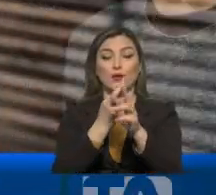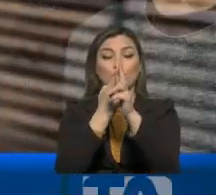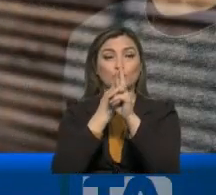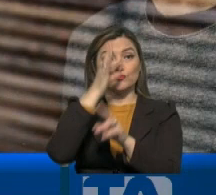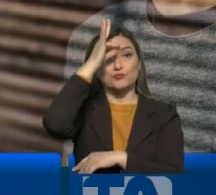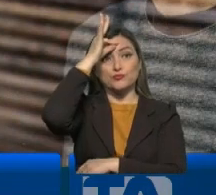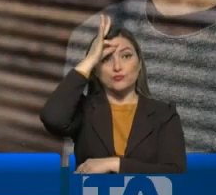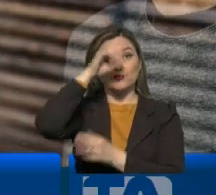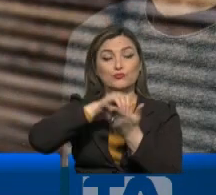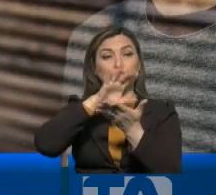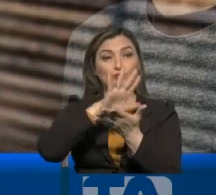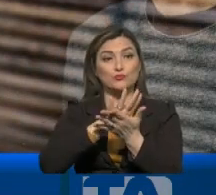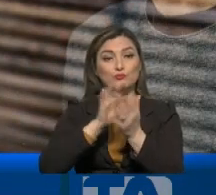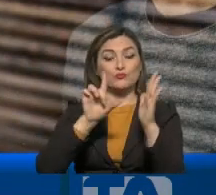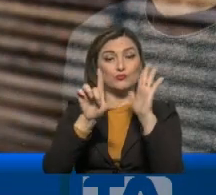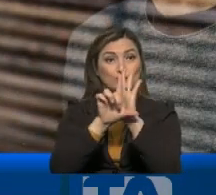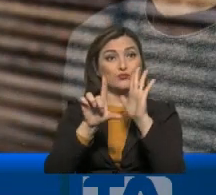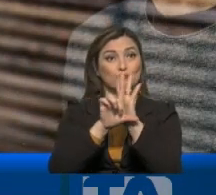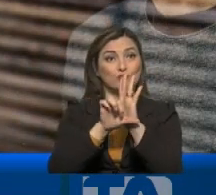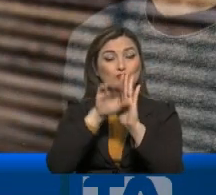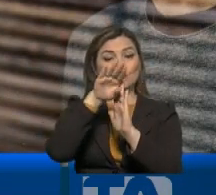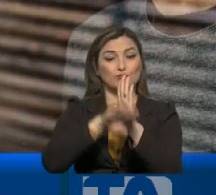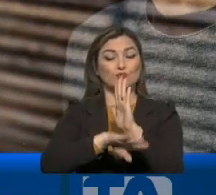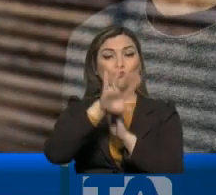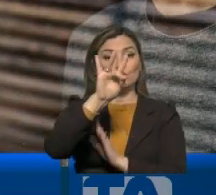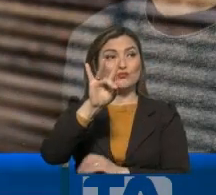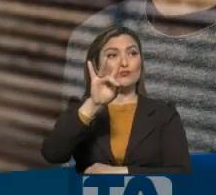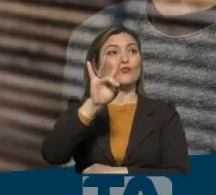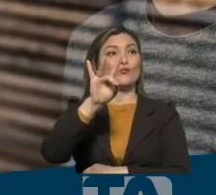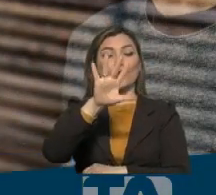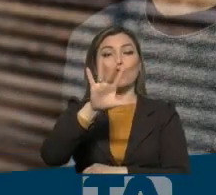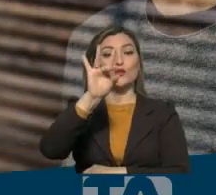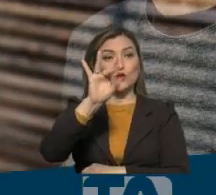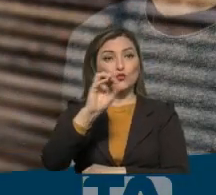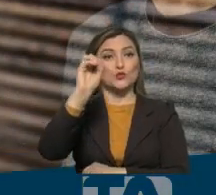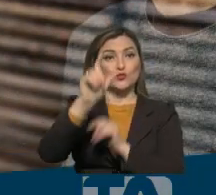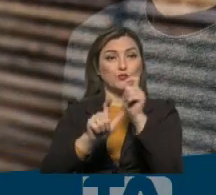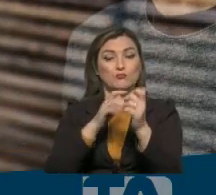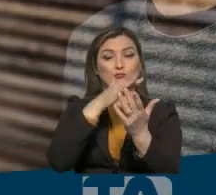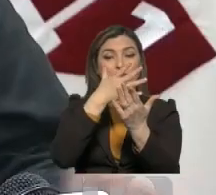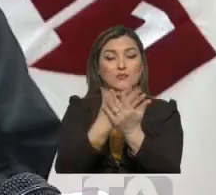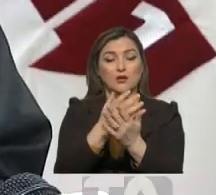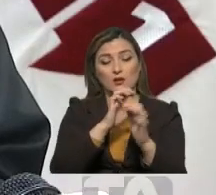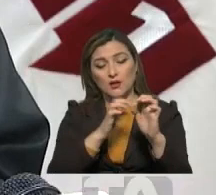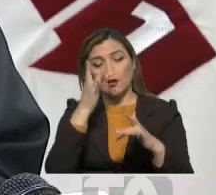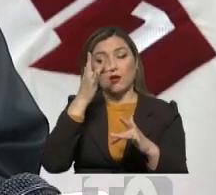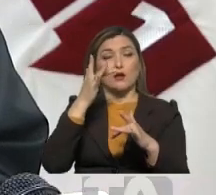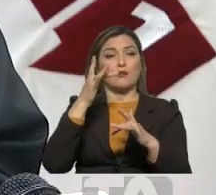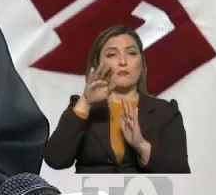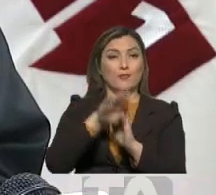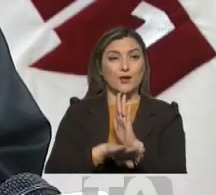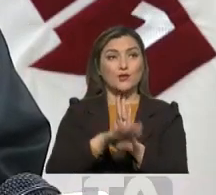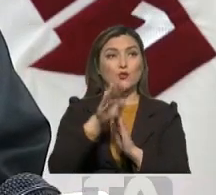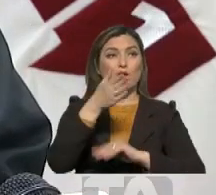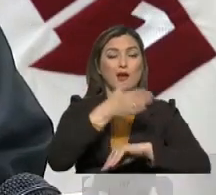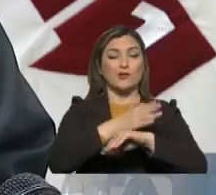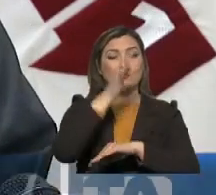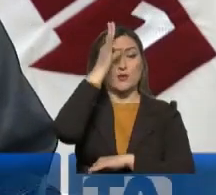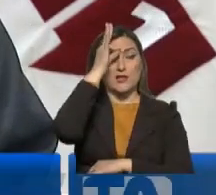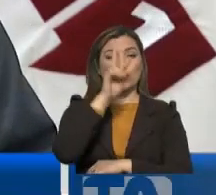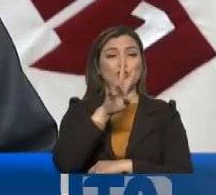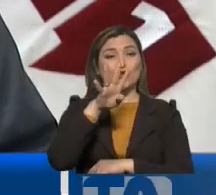vigencia del toque de queda se redujo en un 58 por ciento la llegada de ciudadanos a las zonas de triaje y hospitales que recibían entre